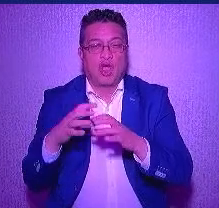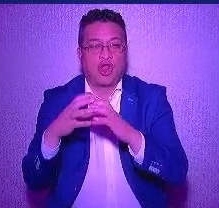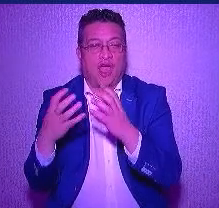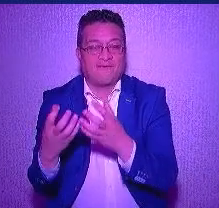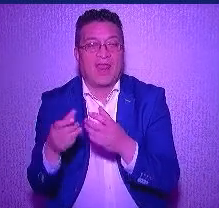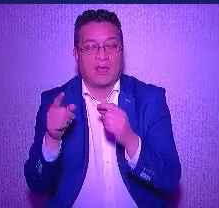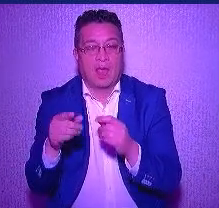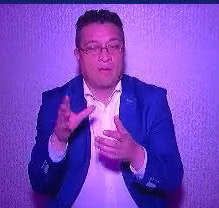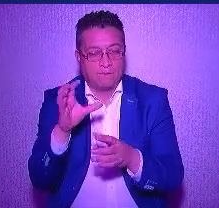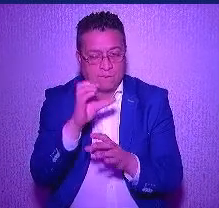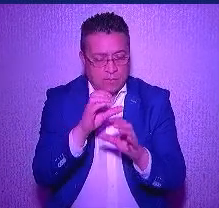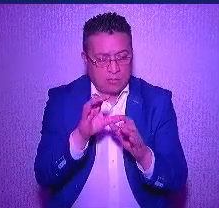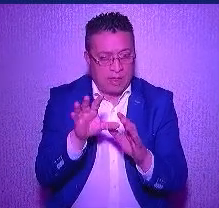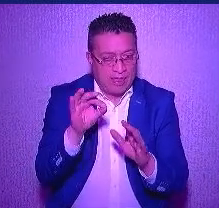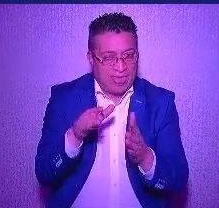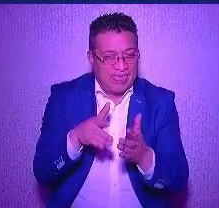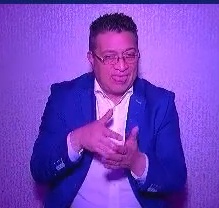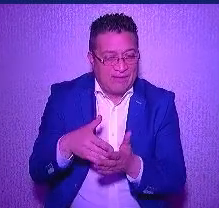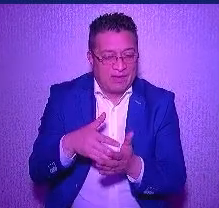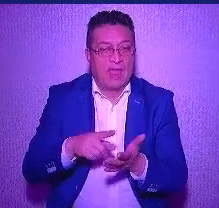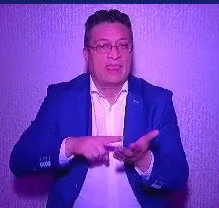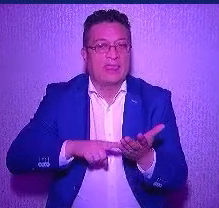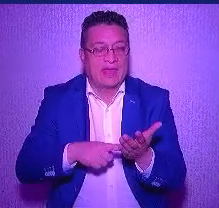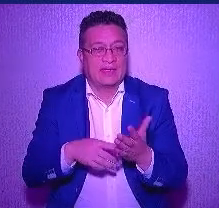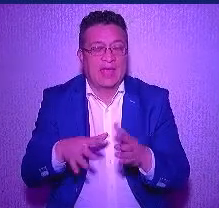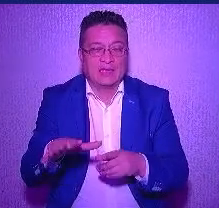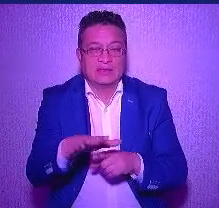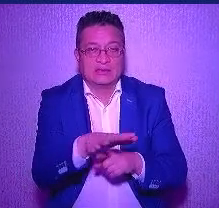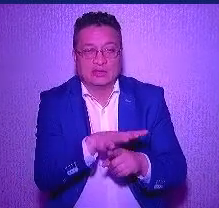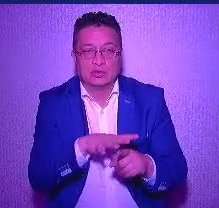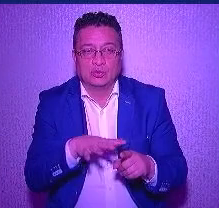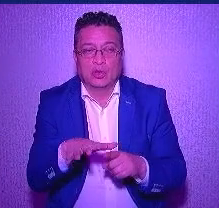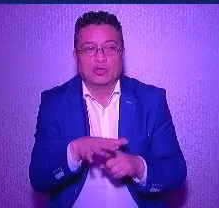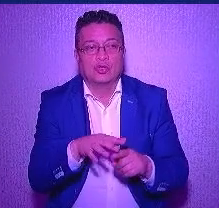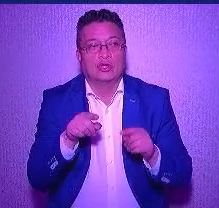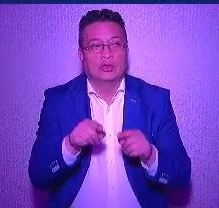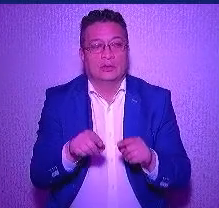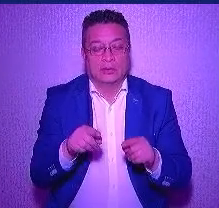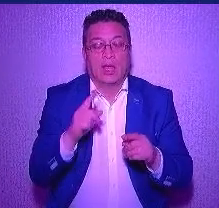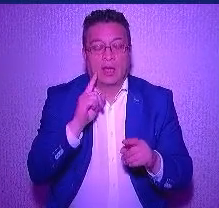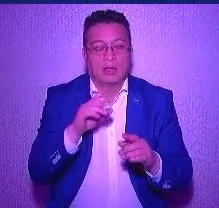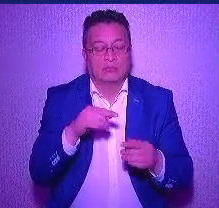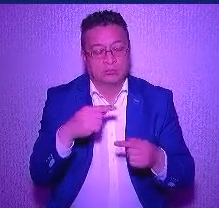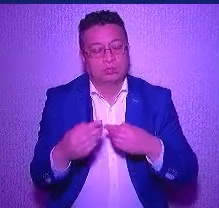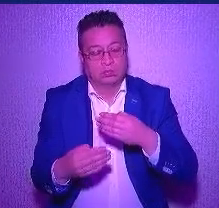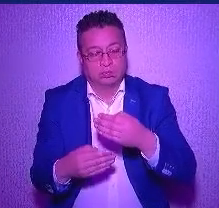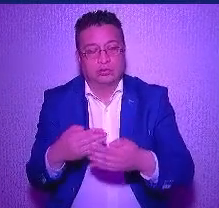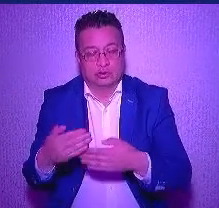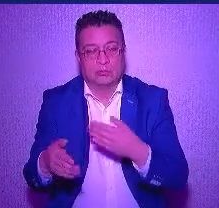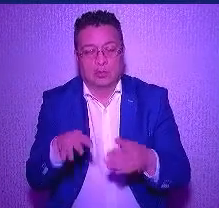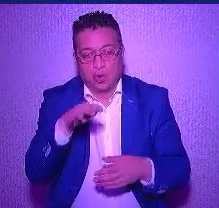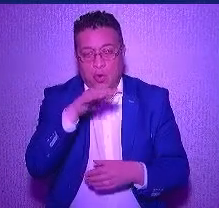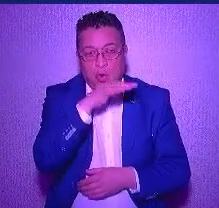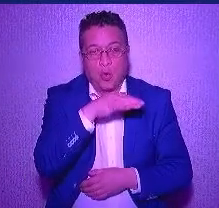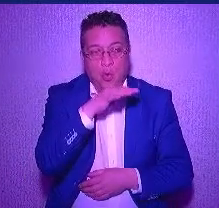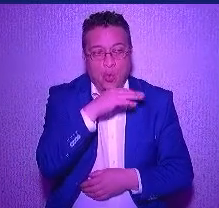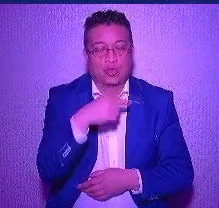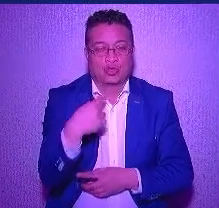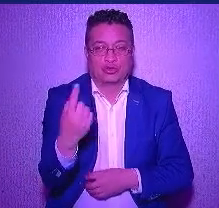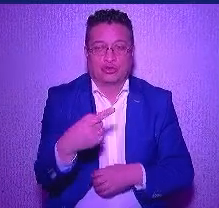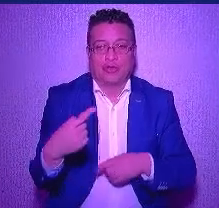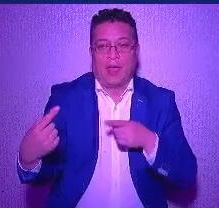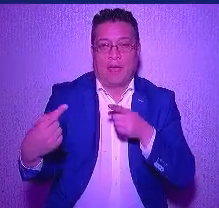vulnerabilidades descubrir técnicas y condiciones que son no tendencias y procedimientos también usados por nuestros